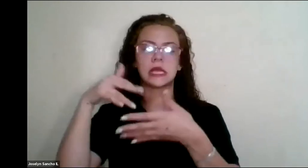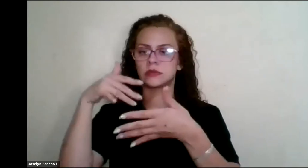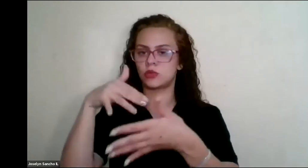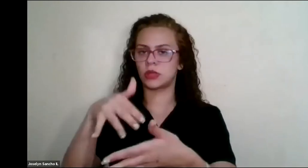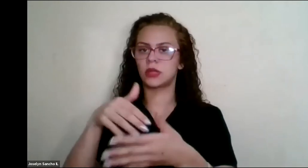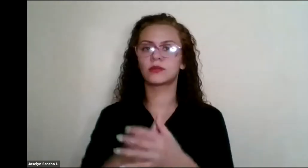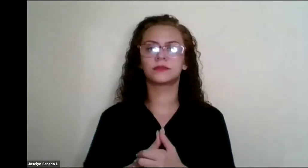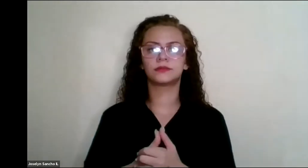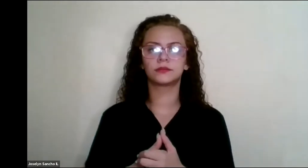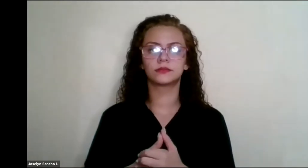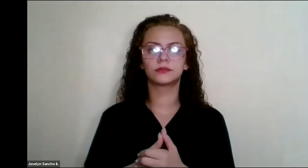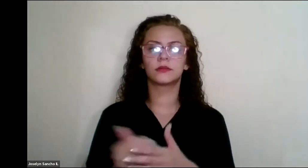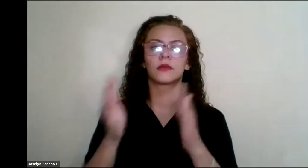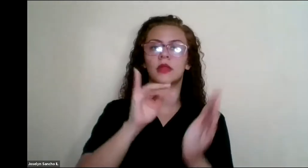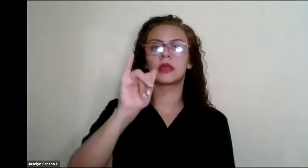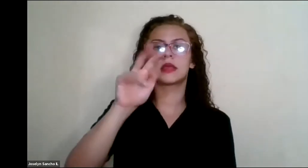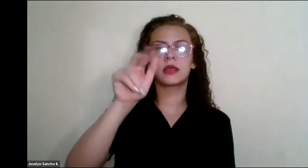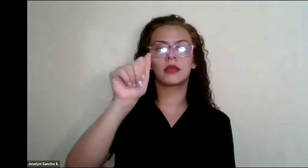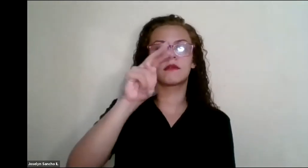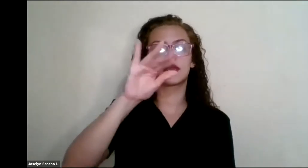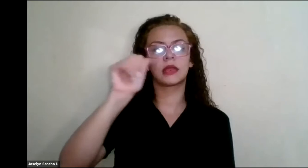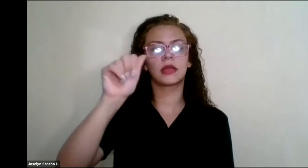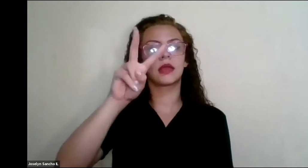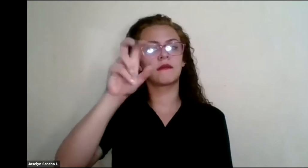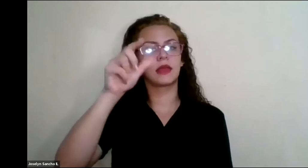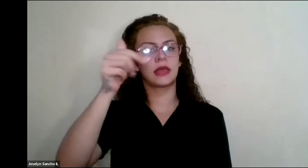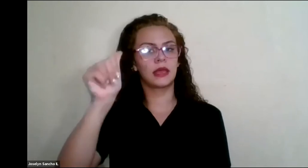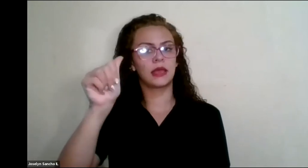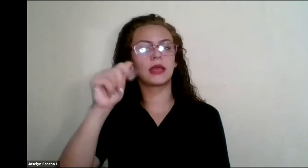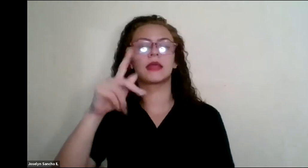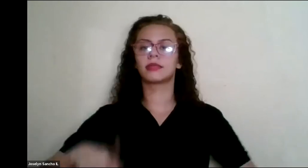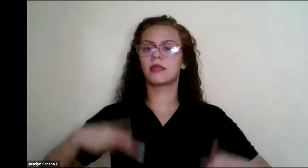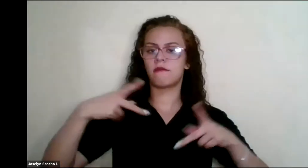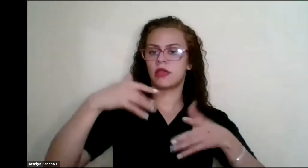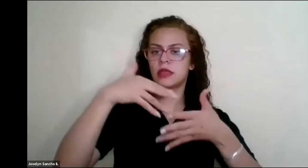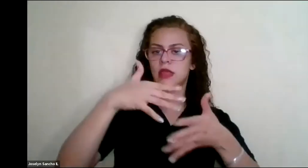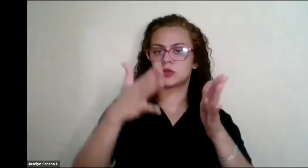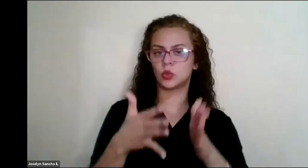estudiantil, e Ivania Vega, de vida estudiantil.